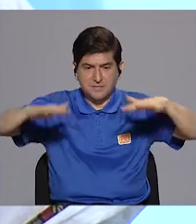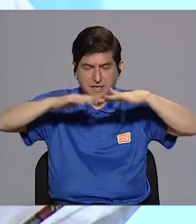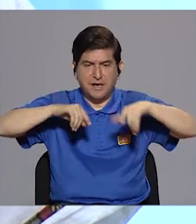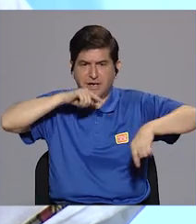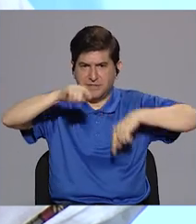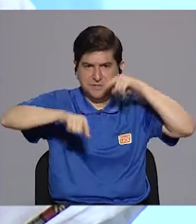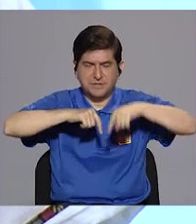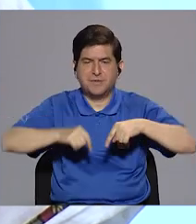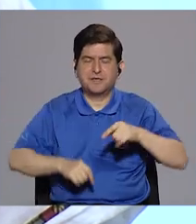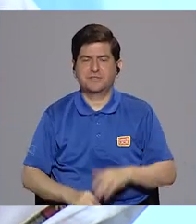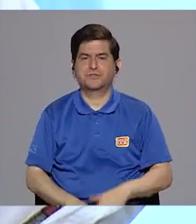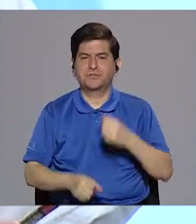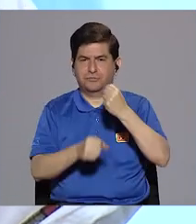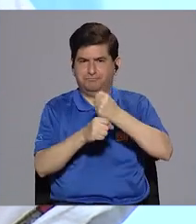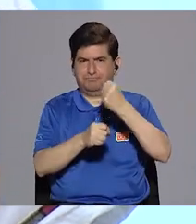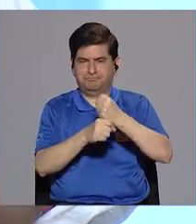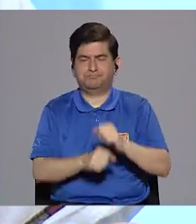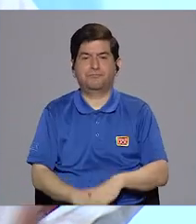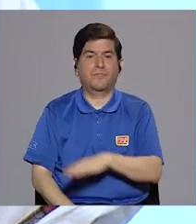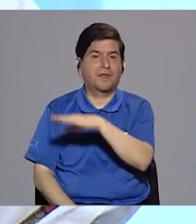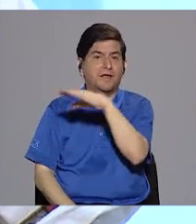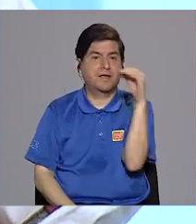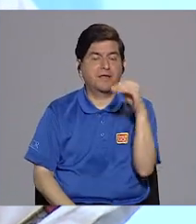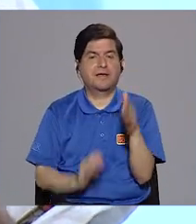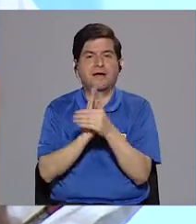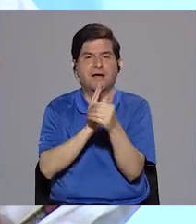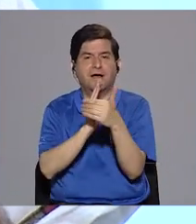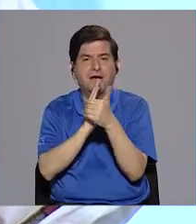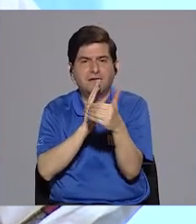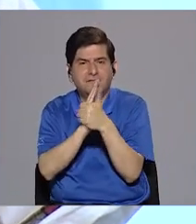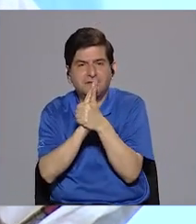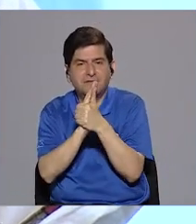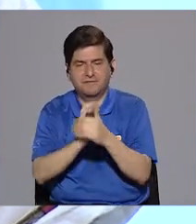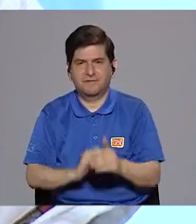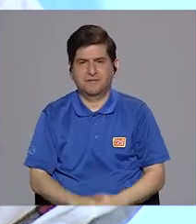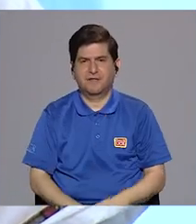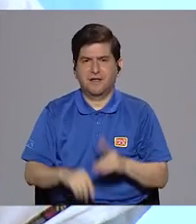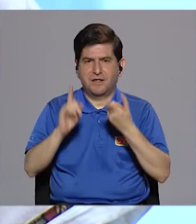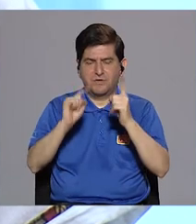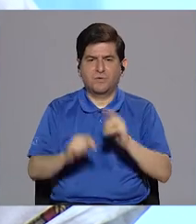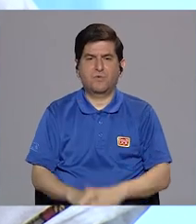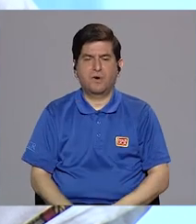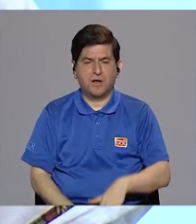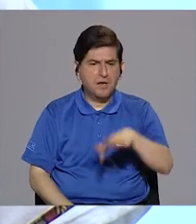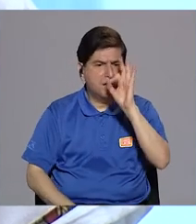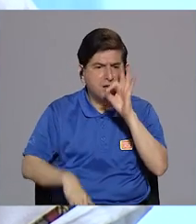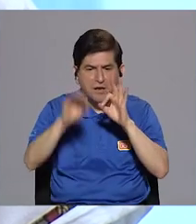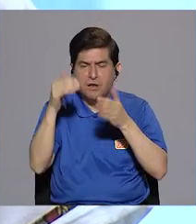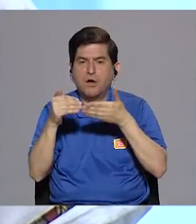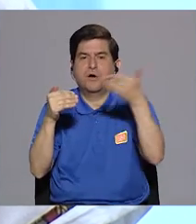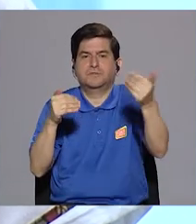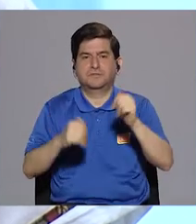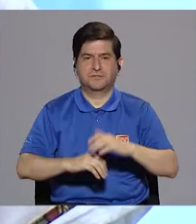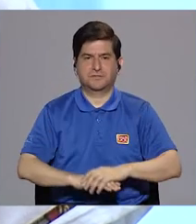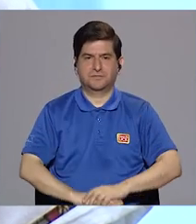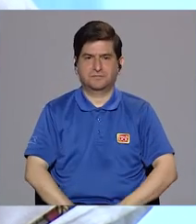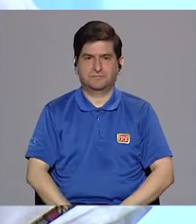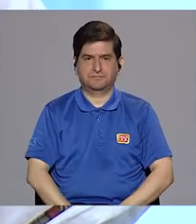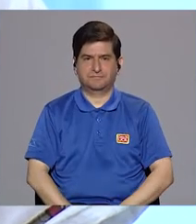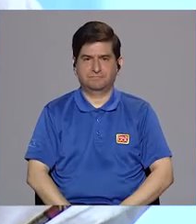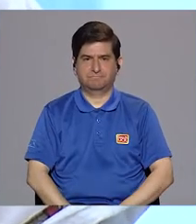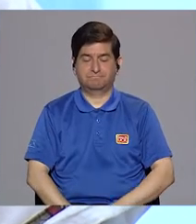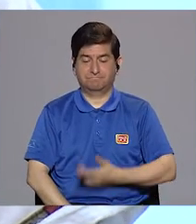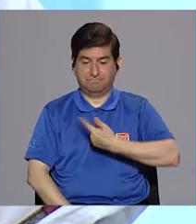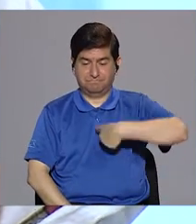espíritu crítico, ¿no? Uh-huh. Espíritu crítico y la capacidad de querer descubrir cosas.